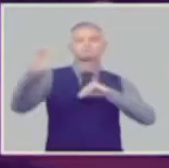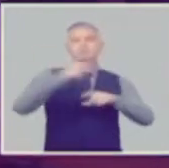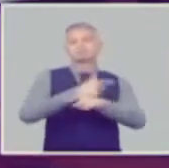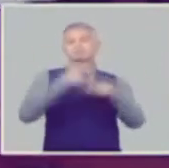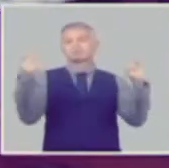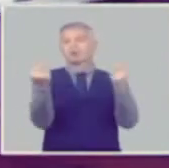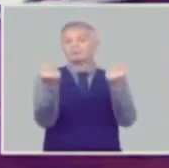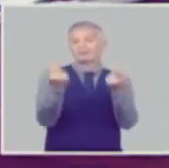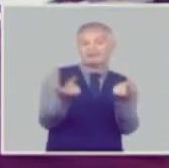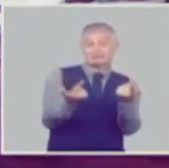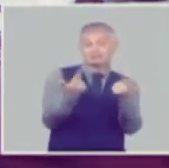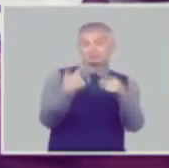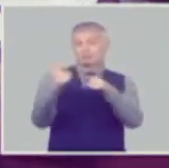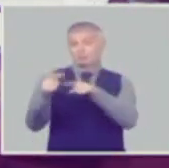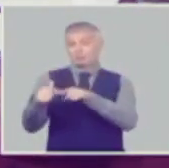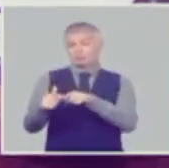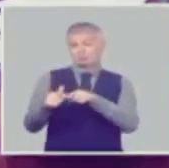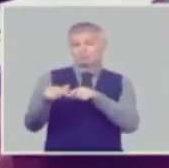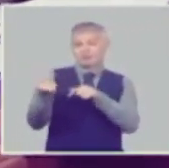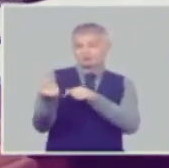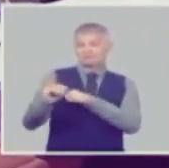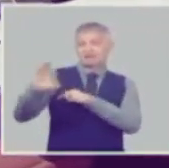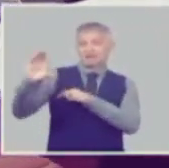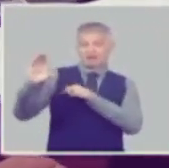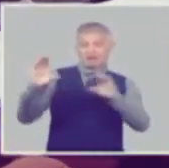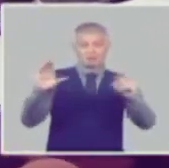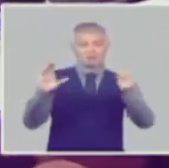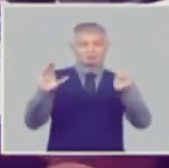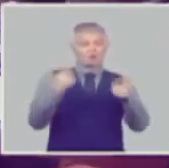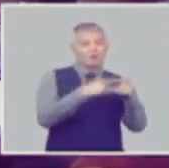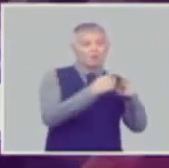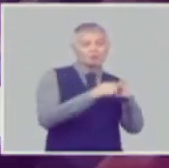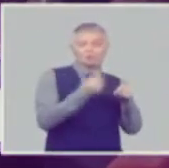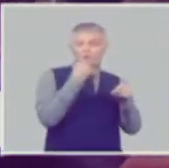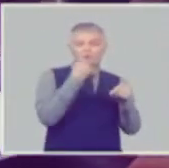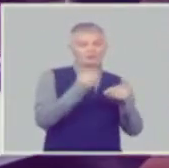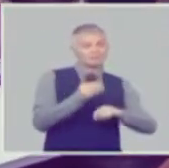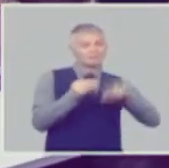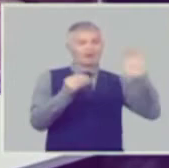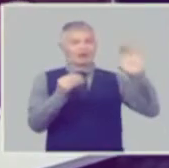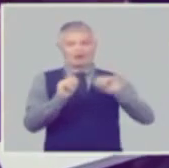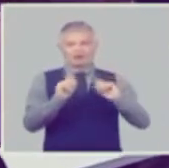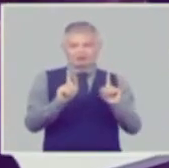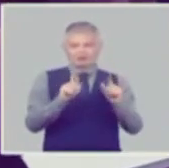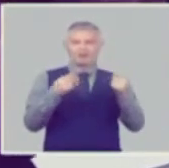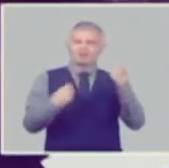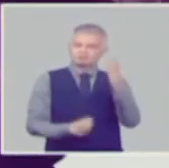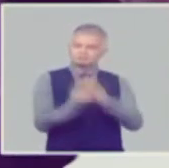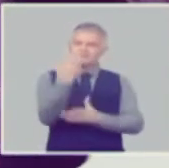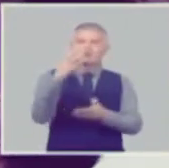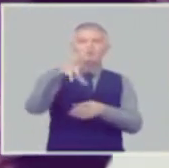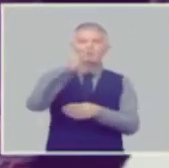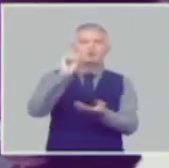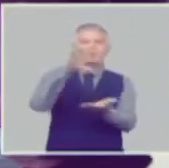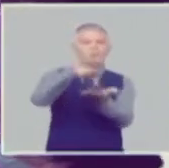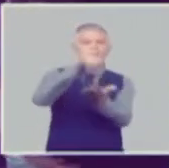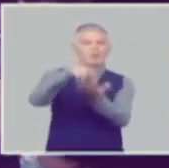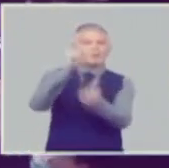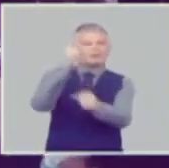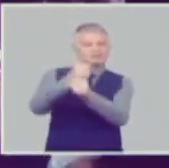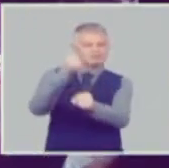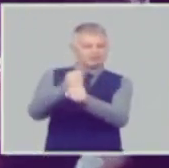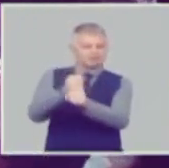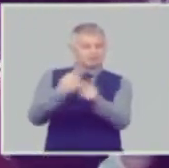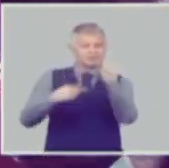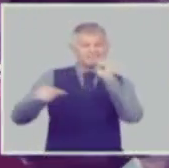exprese por encima de los niveles proyectados en el ordenamiento monetario, incentivando la generación de nuevos empleos, fundamentalmente